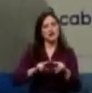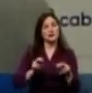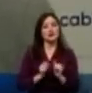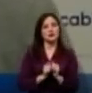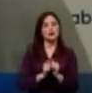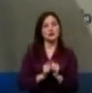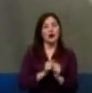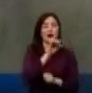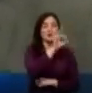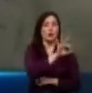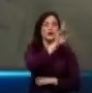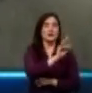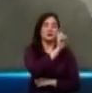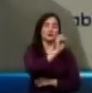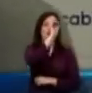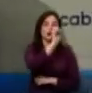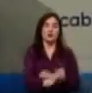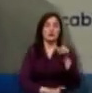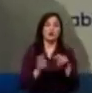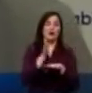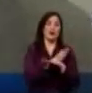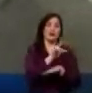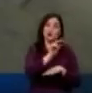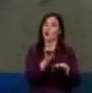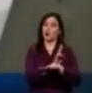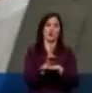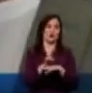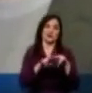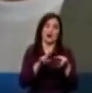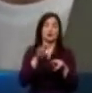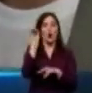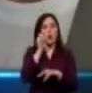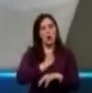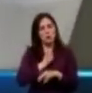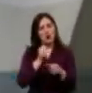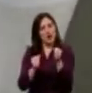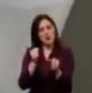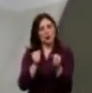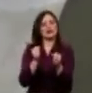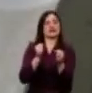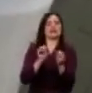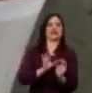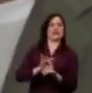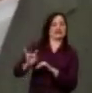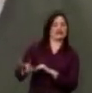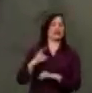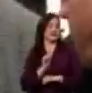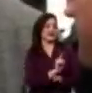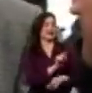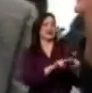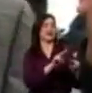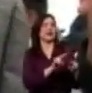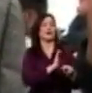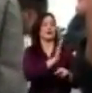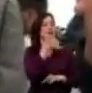taxi. Cerca del 97% de nuestros usuarios son usuarios que normalmente no utilizaban o utilizaban muy poco el taxi y normalmente utilizaban su propio coche.